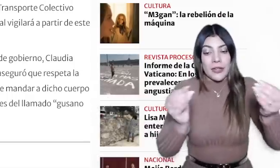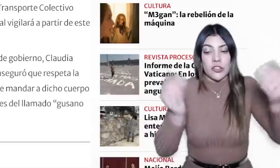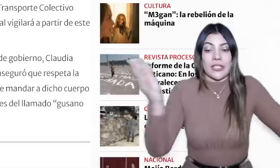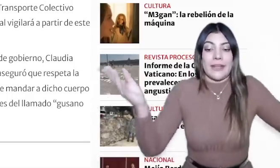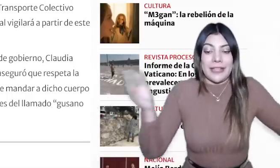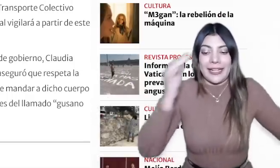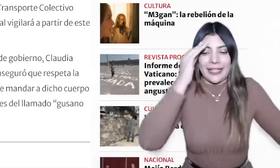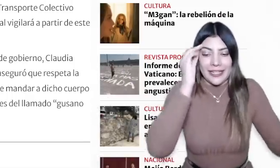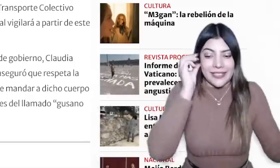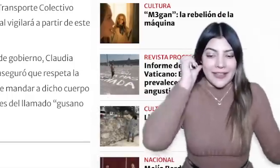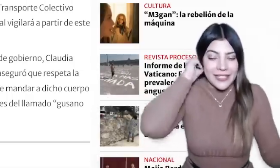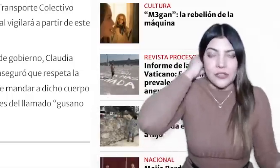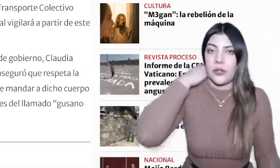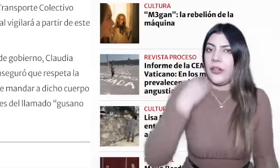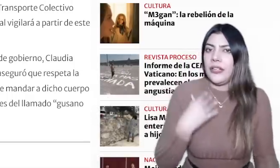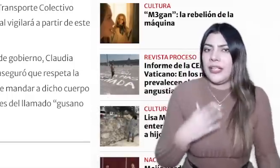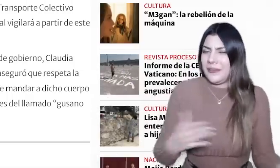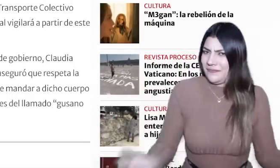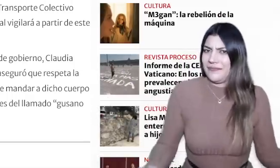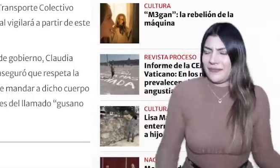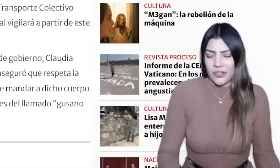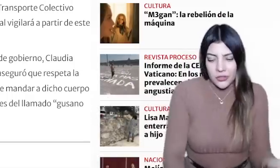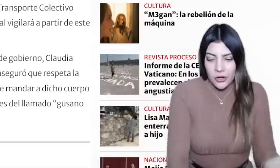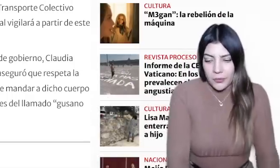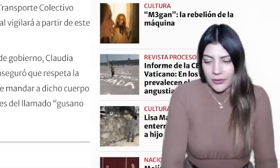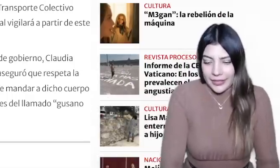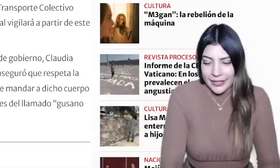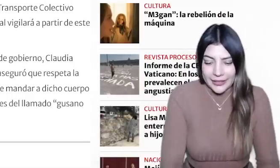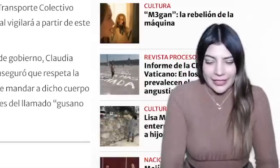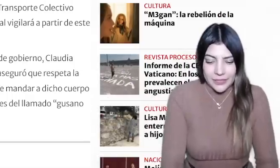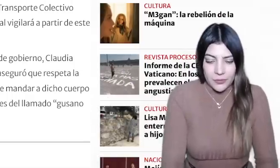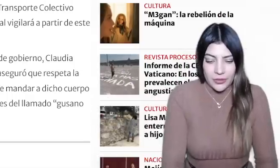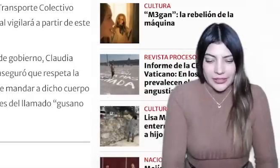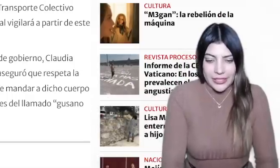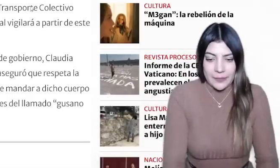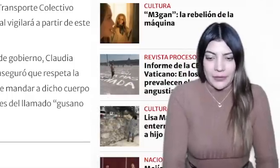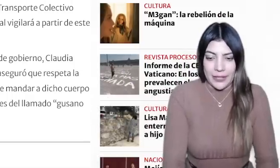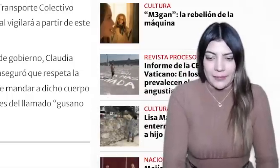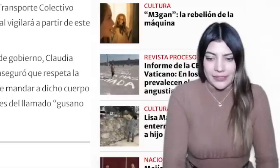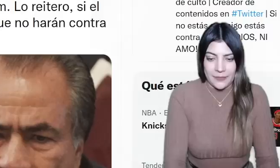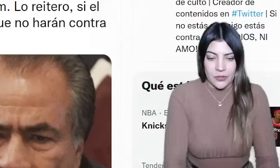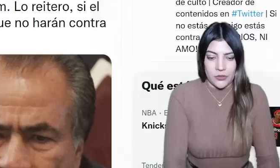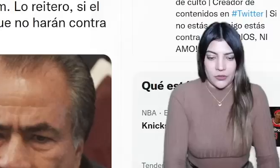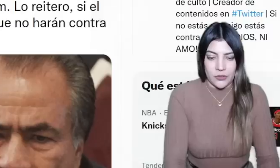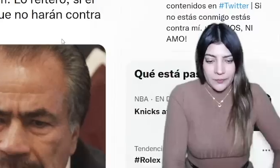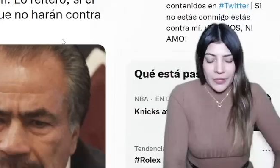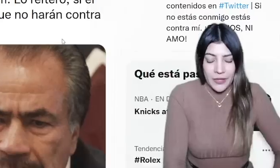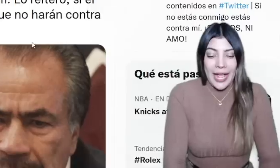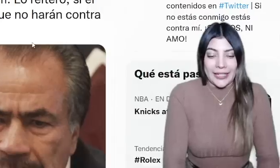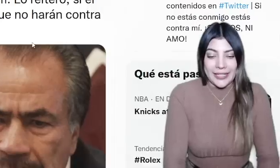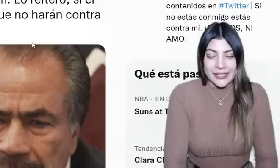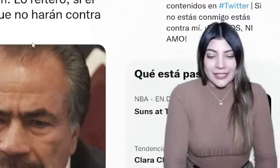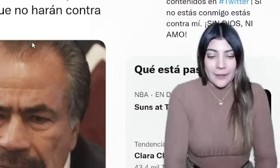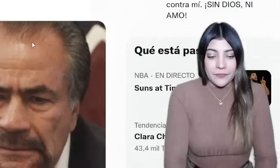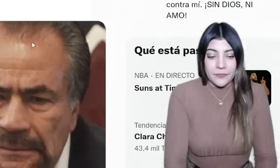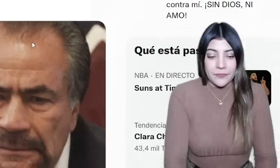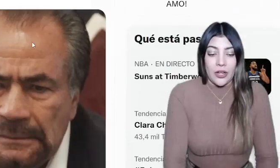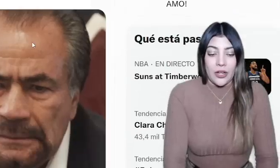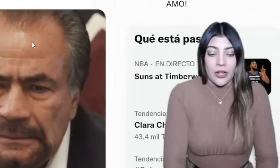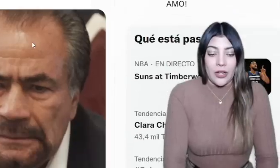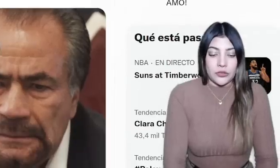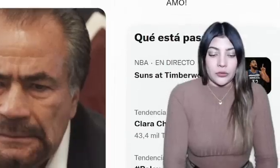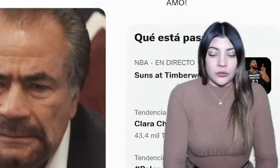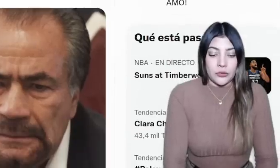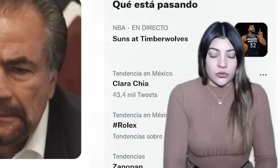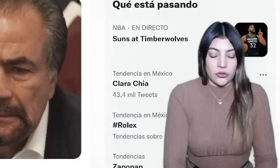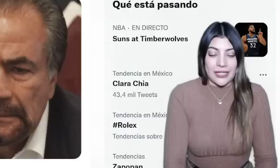malos, menos los que deben de encargarse de esto, ¿no? No lo puedo creer, ¿qué les puedo decir? Pero ¿qué pasa, amigos? Bueno, aquí está